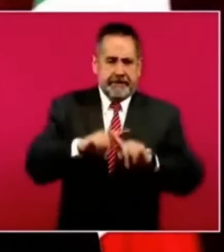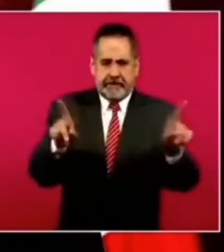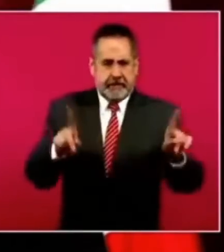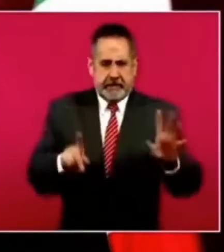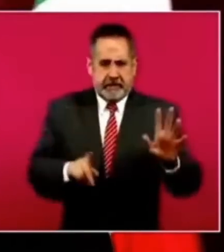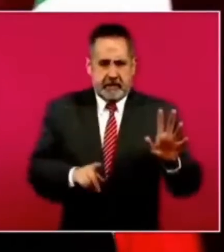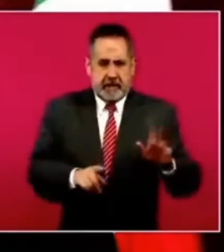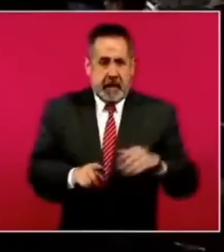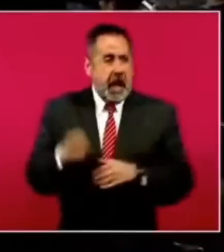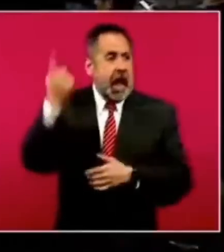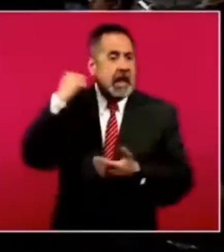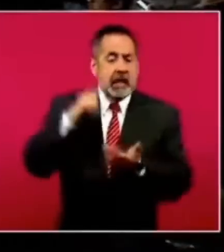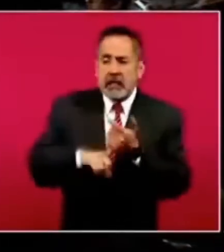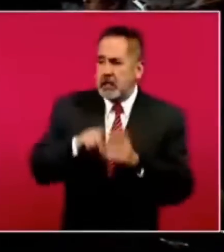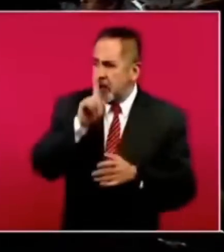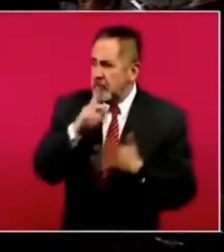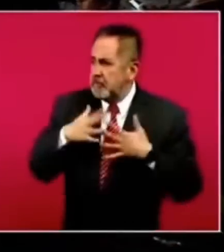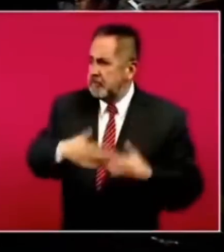de que no se sabía